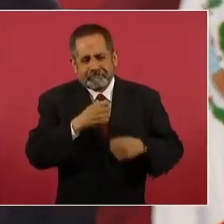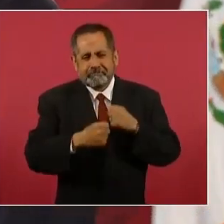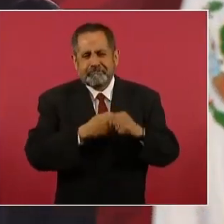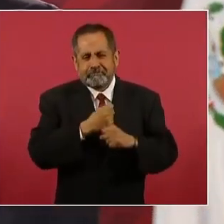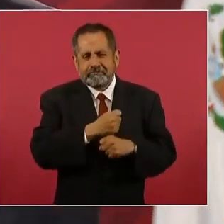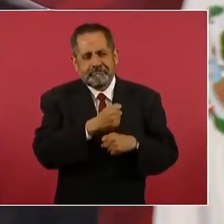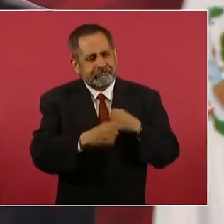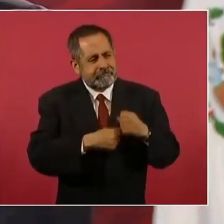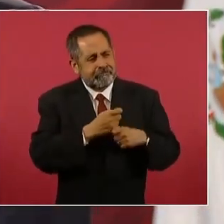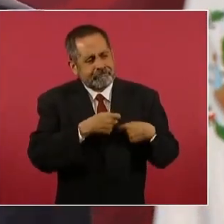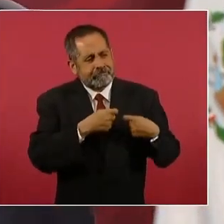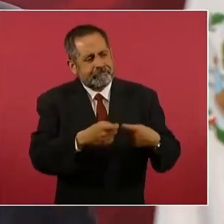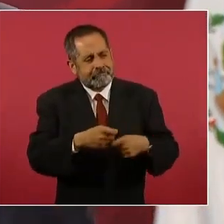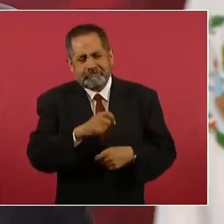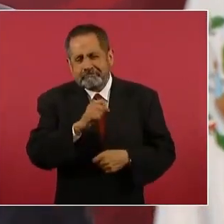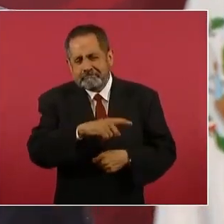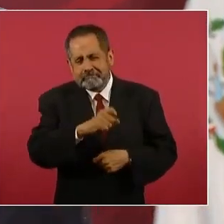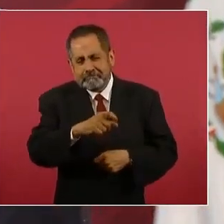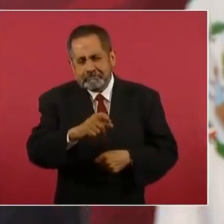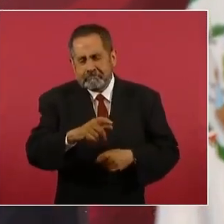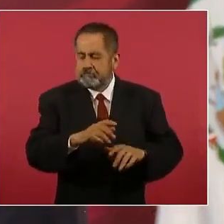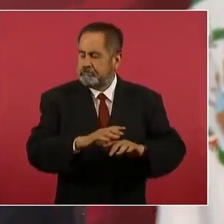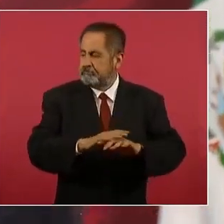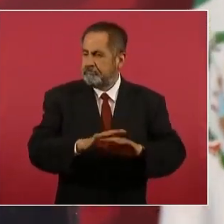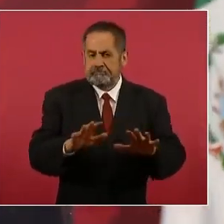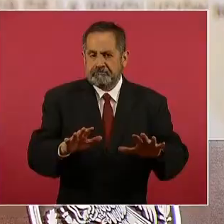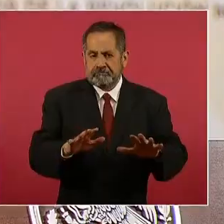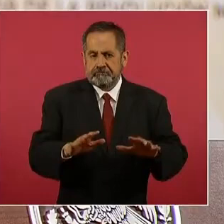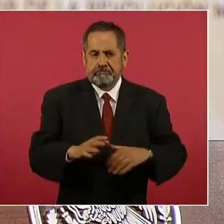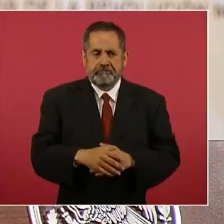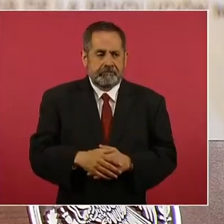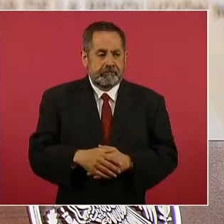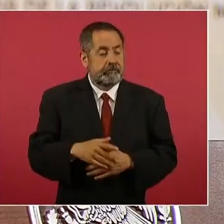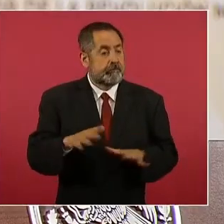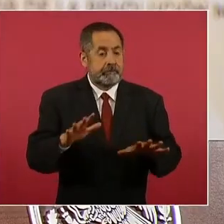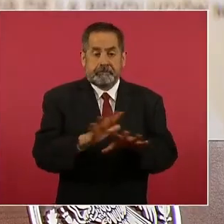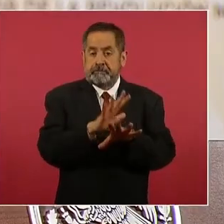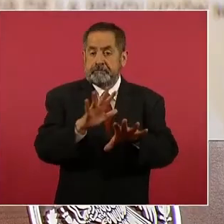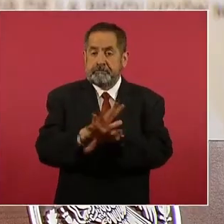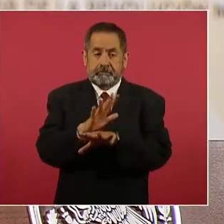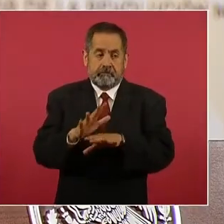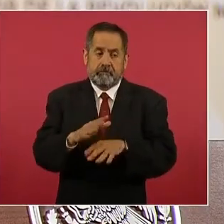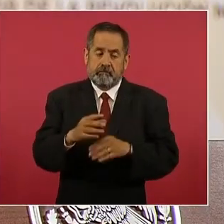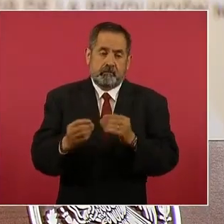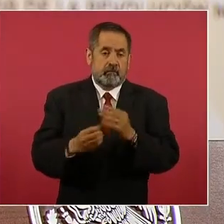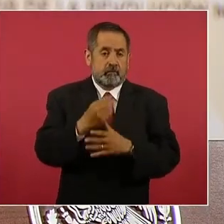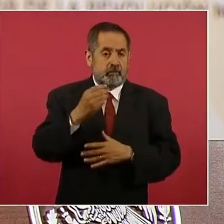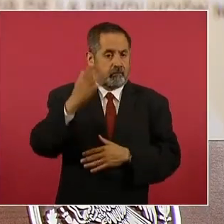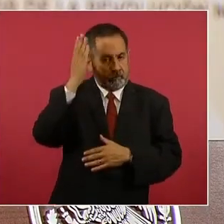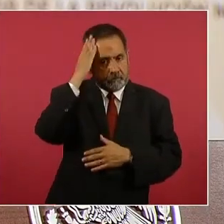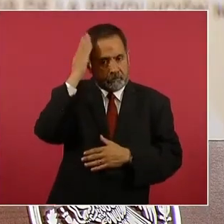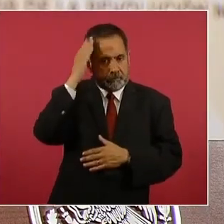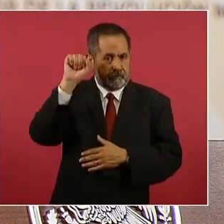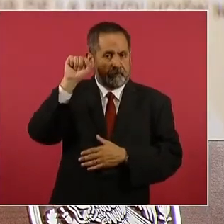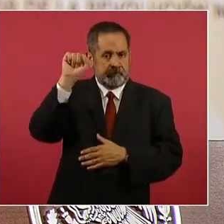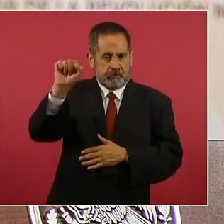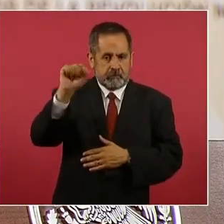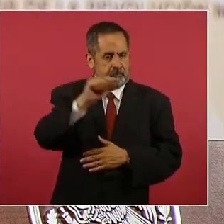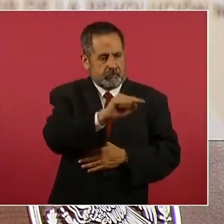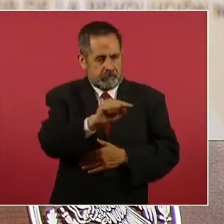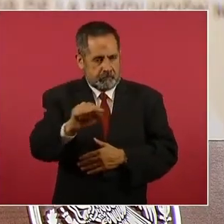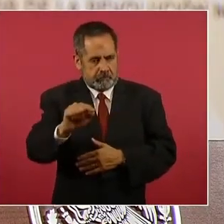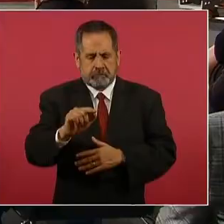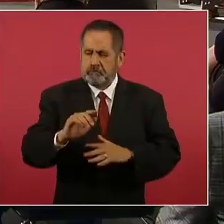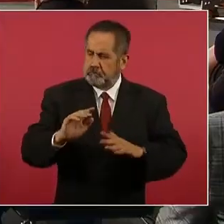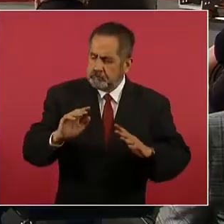así se han venido renovando las dirigencias sindicales. Y yo espero